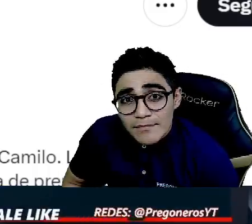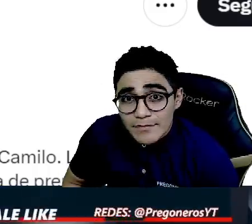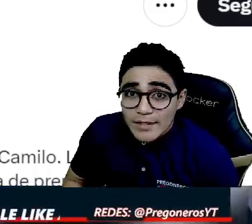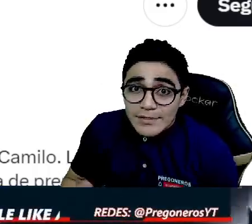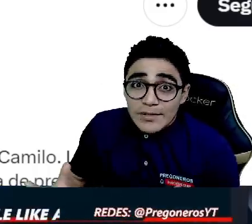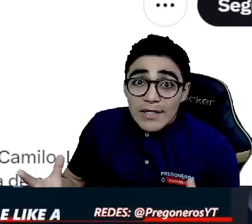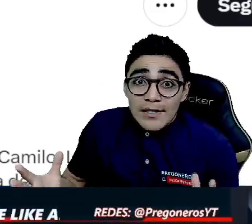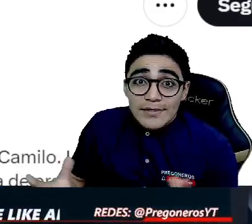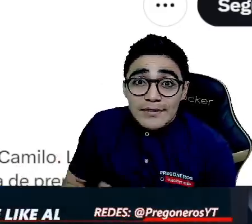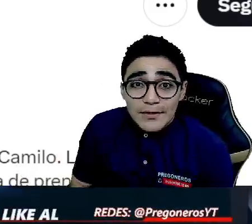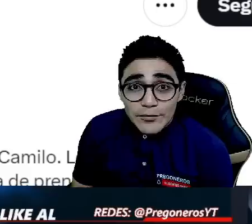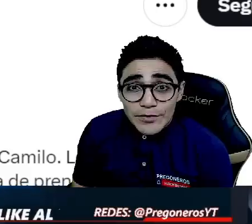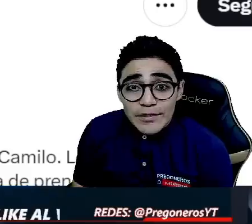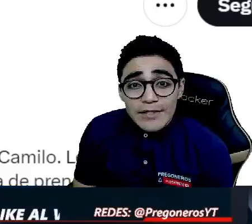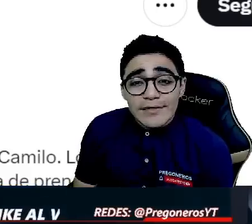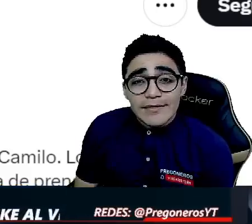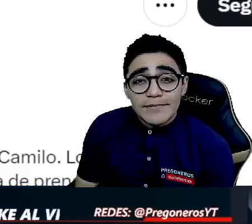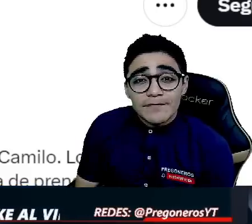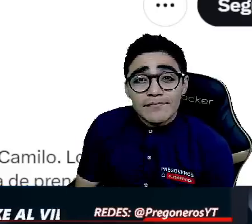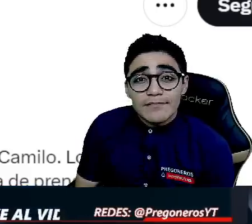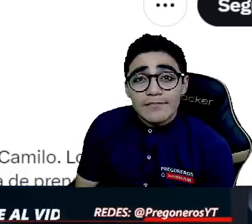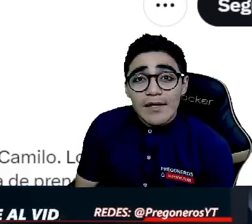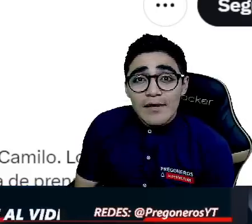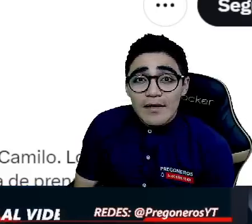de estas instituciones